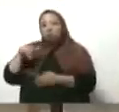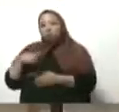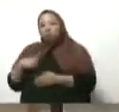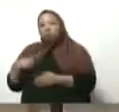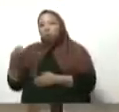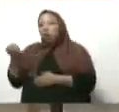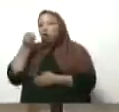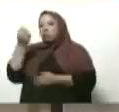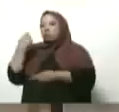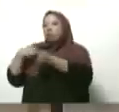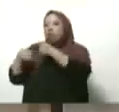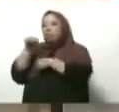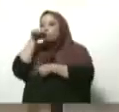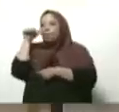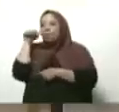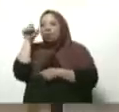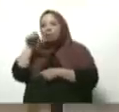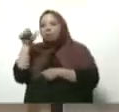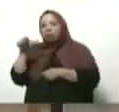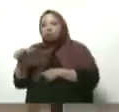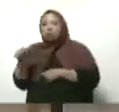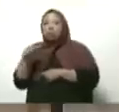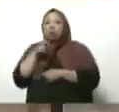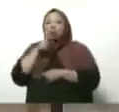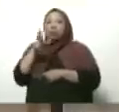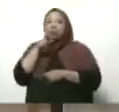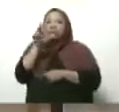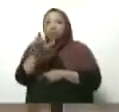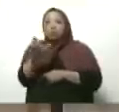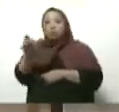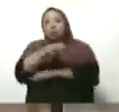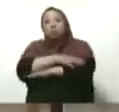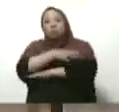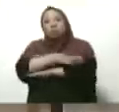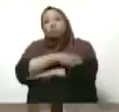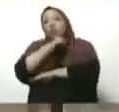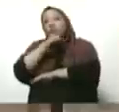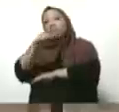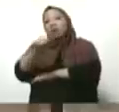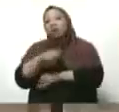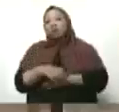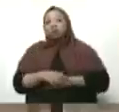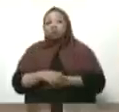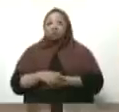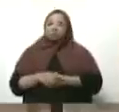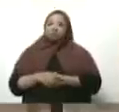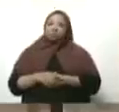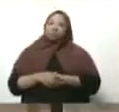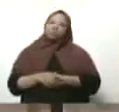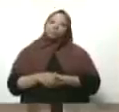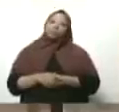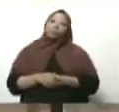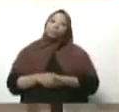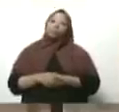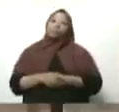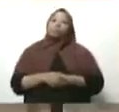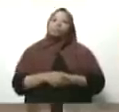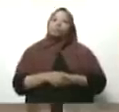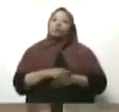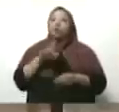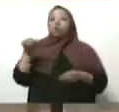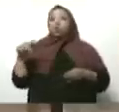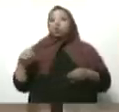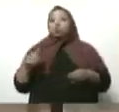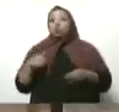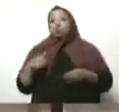drogas yo diría que no podemos caer ninguno de nosotros